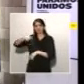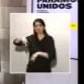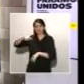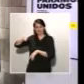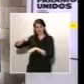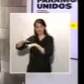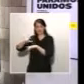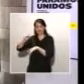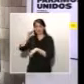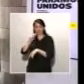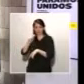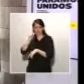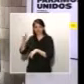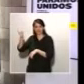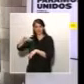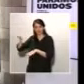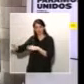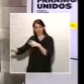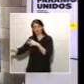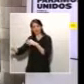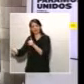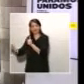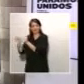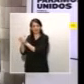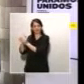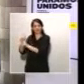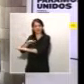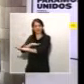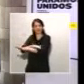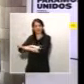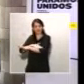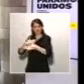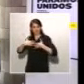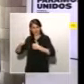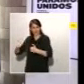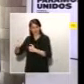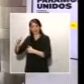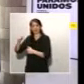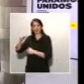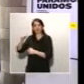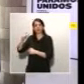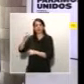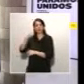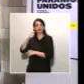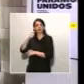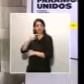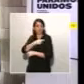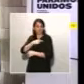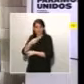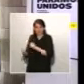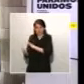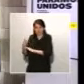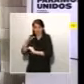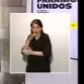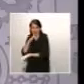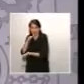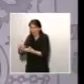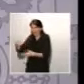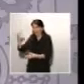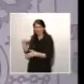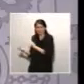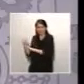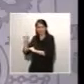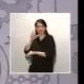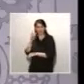acompañado por el ministro de Sanidad, Salvador Illa. ¿Se ha creado ese comité? ¿Por qué ahora y no antes? Pregunta Cibio. ¿Existen nuevas razones que aconseje su